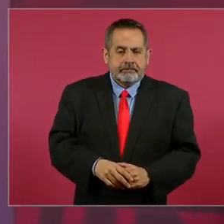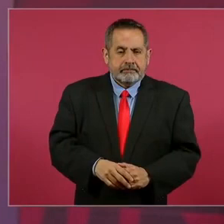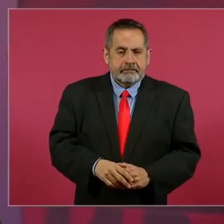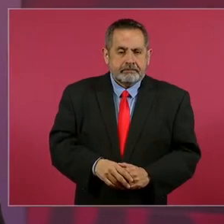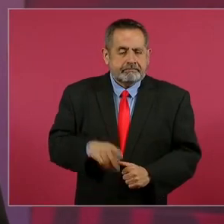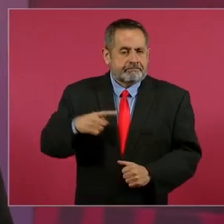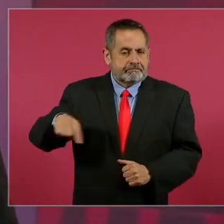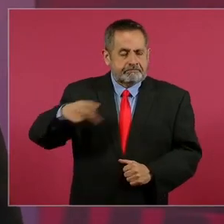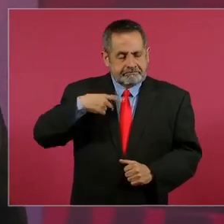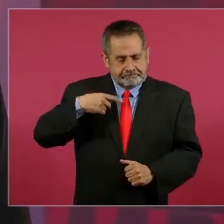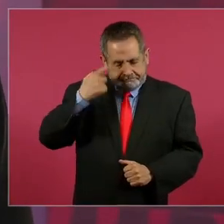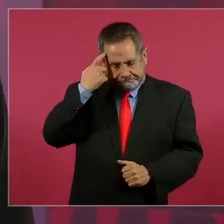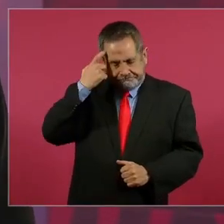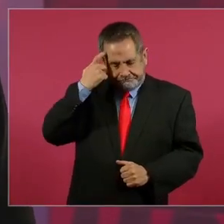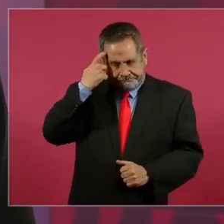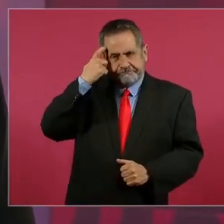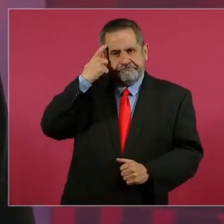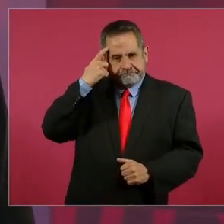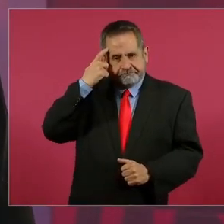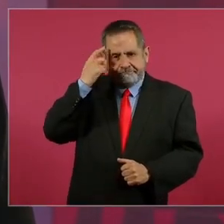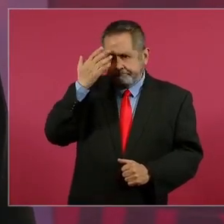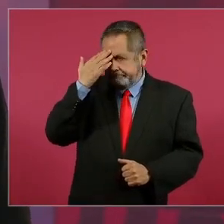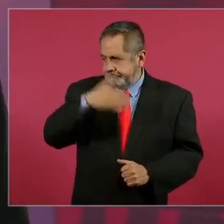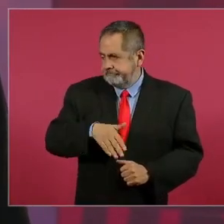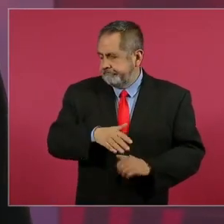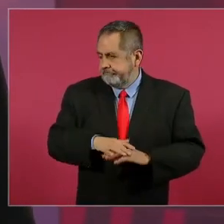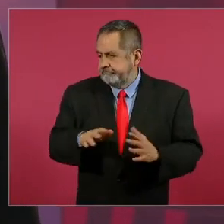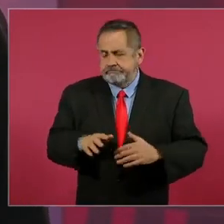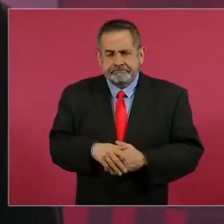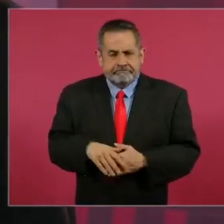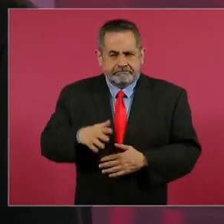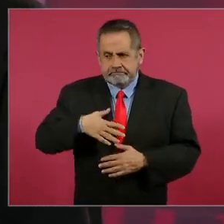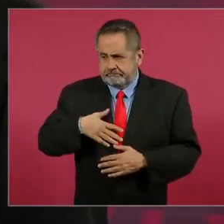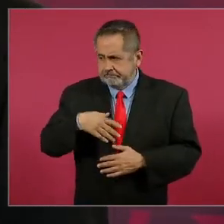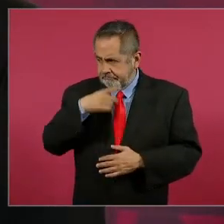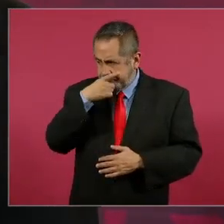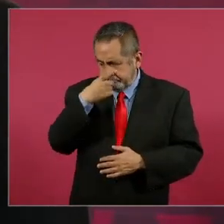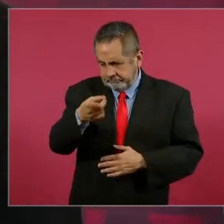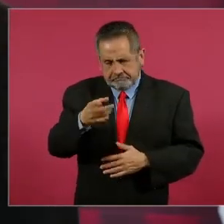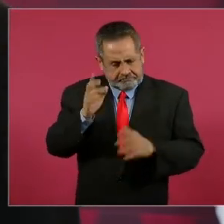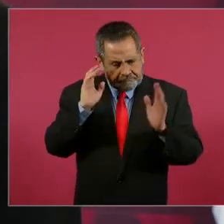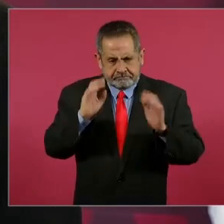tomó conciencia. Y como siempre digo,